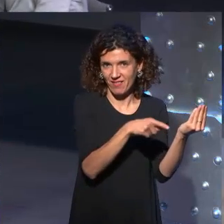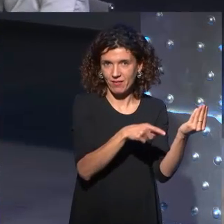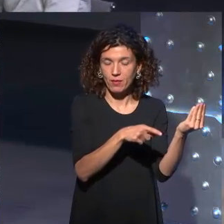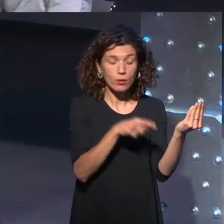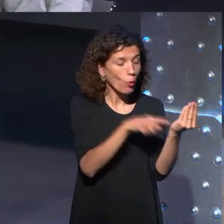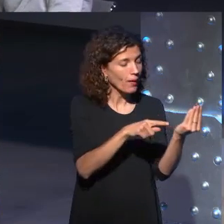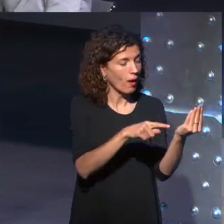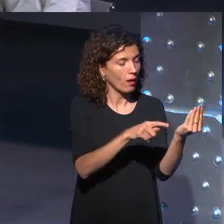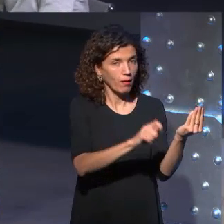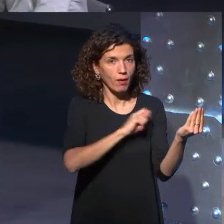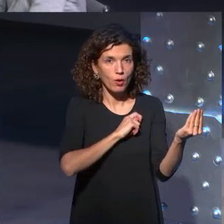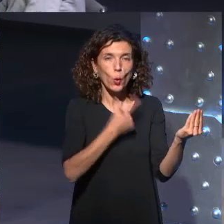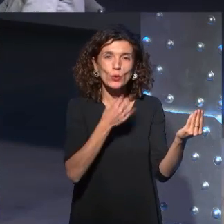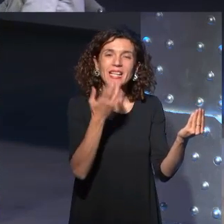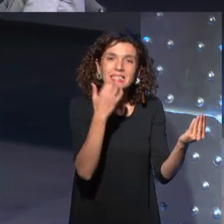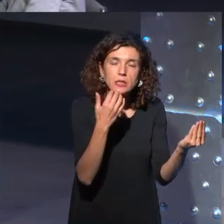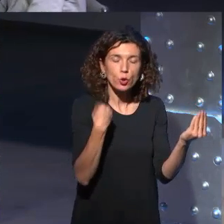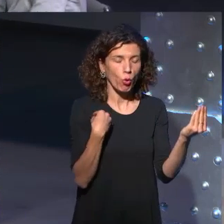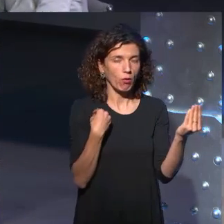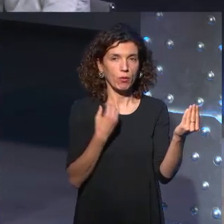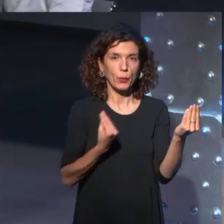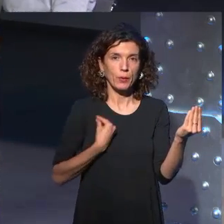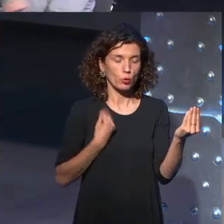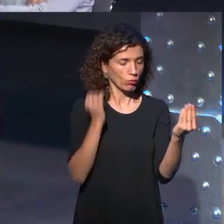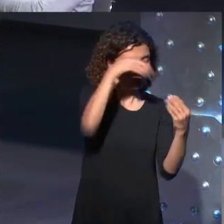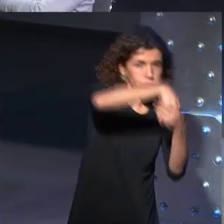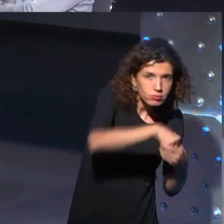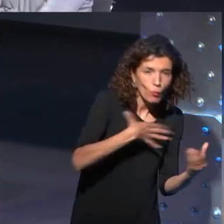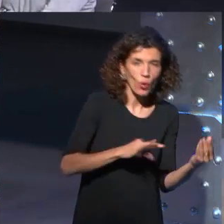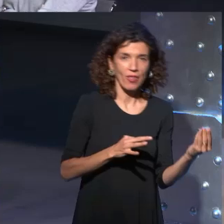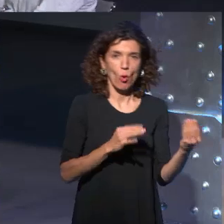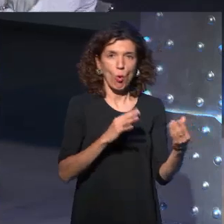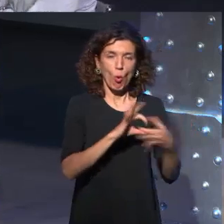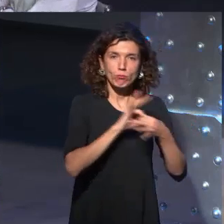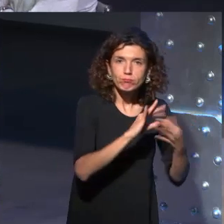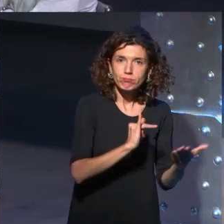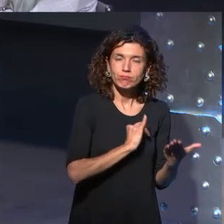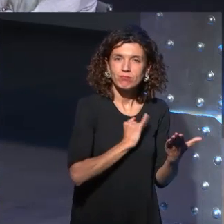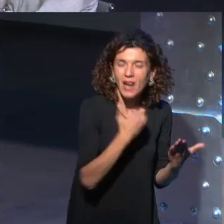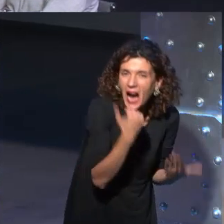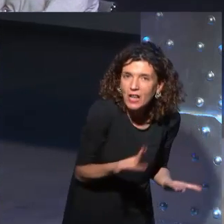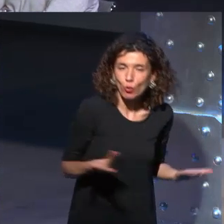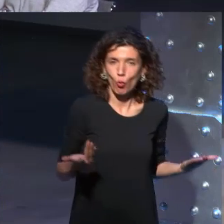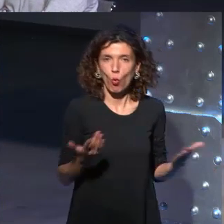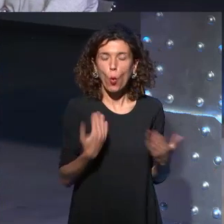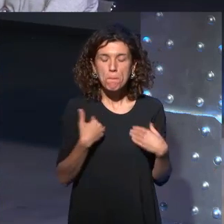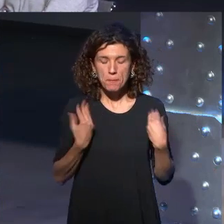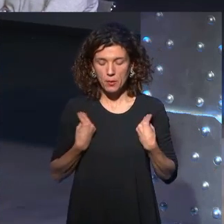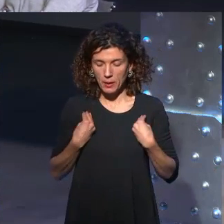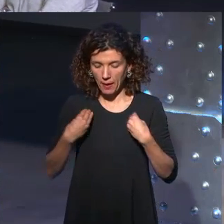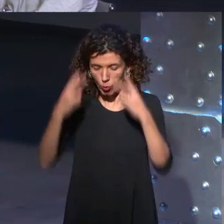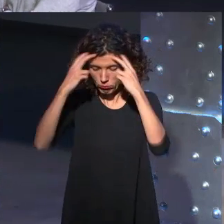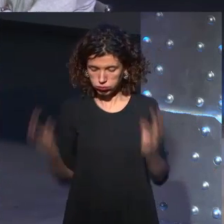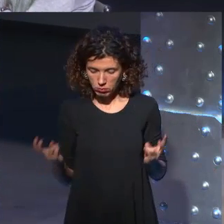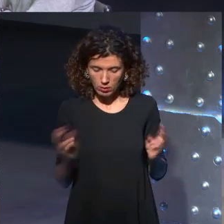que me permite vivir dentro de él, me permite salir o por lo menos hacer un paréntesis en mi propia vida para